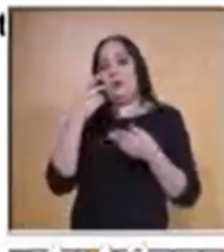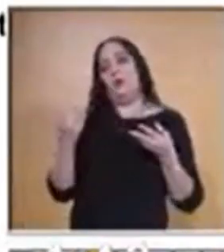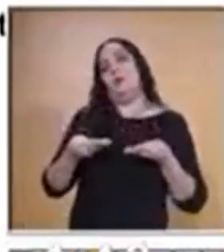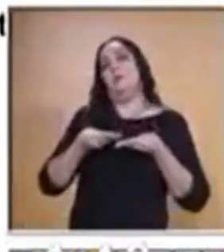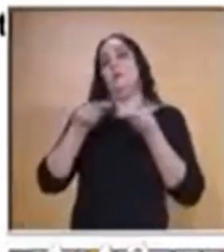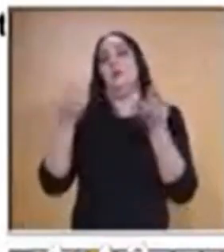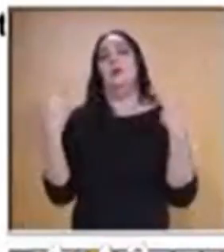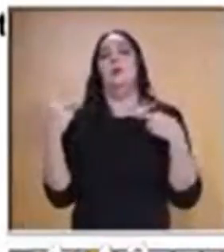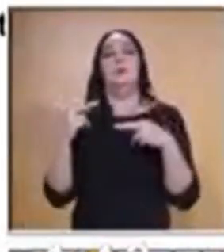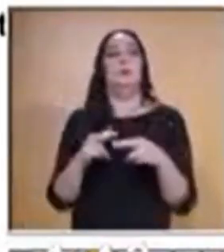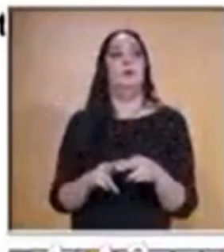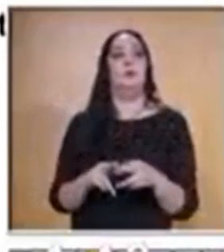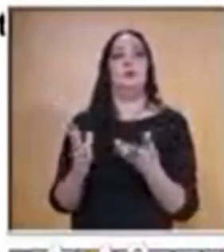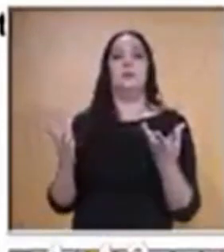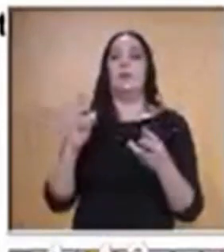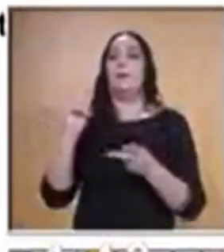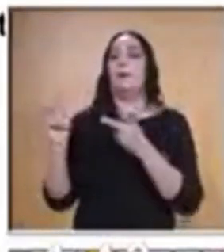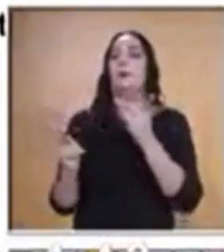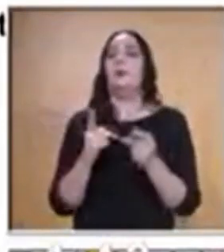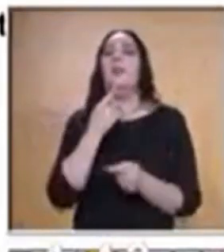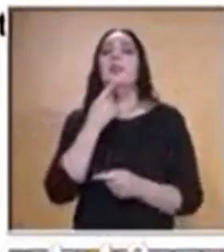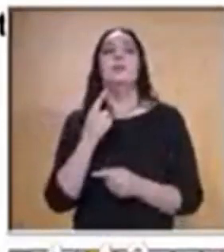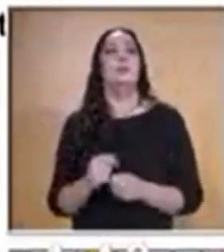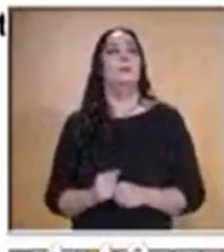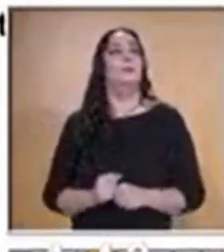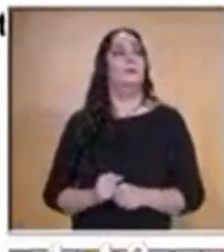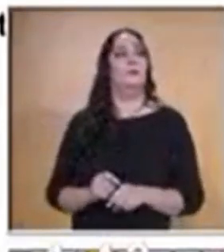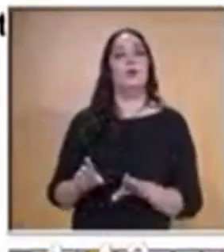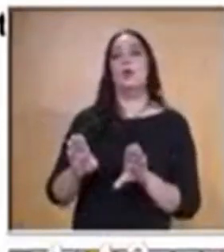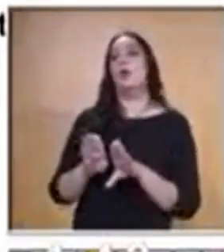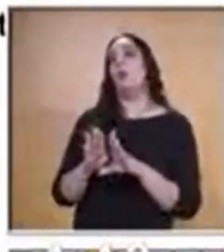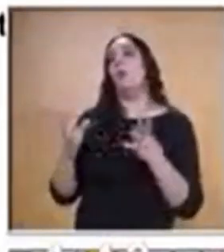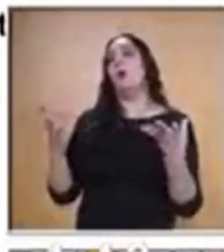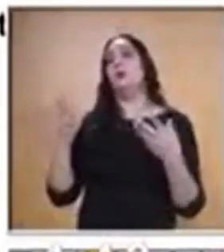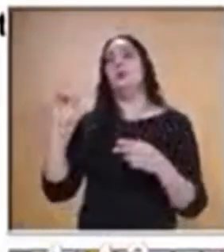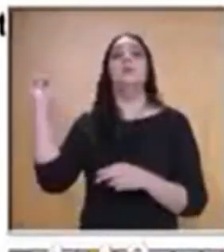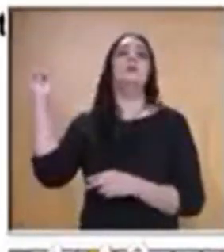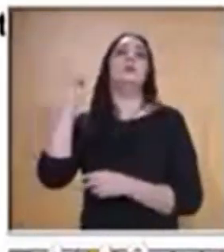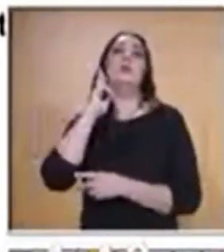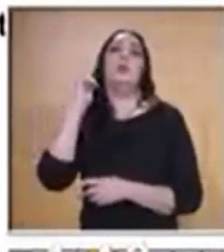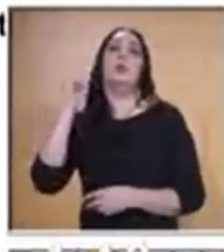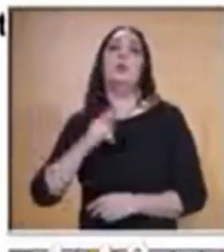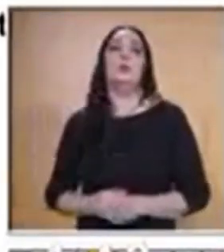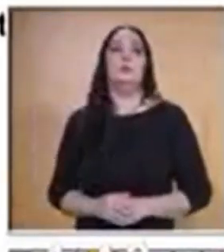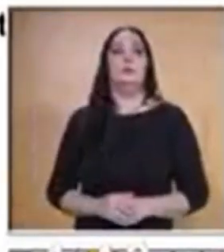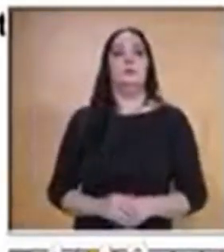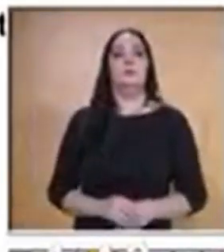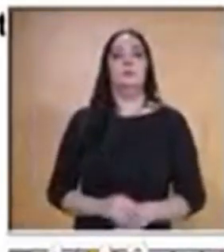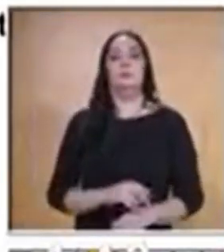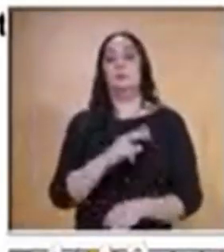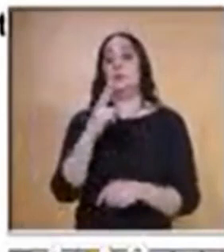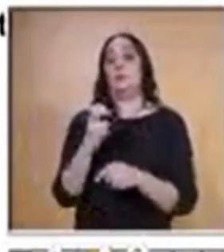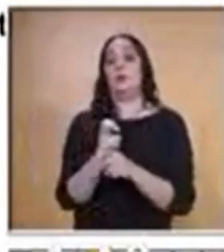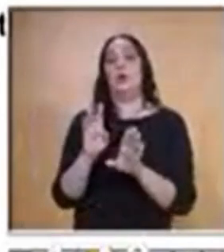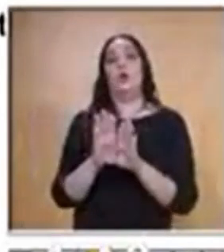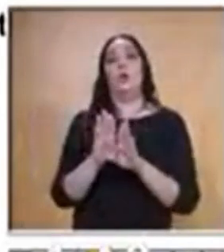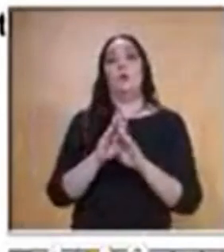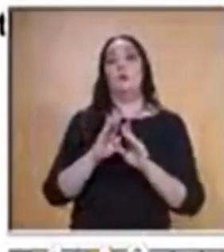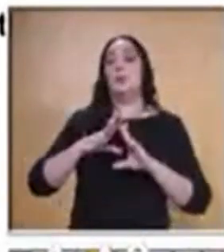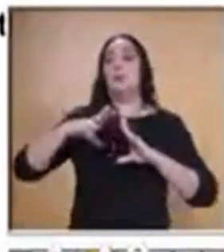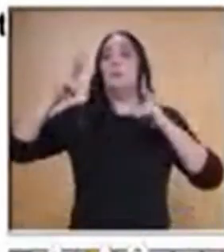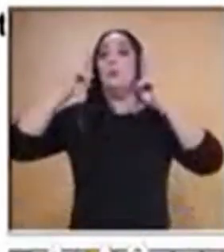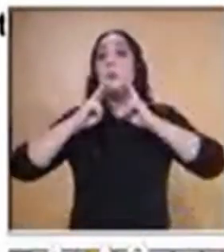responder algunas preguntas. La primera dice, maestra, ¿cómo se produce el sonido? La segunda dice, ¿cómo se propaga el